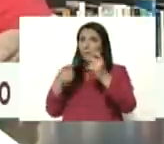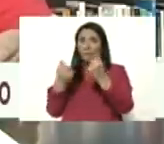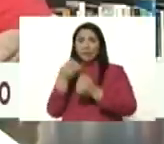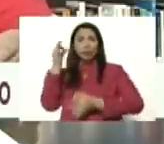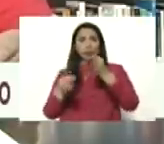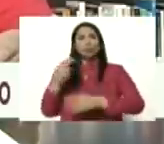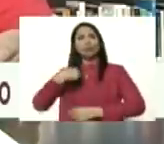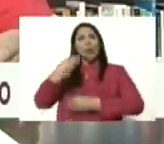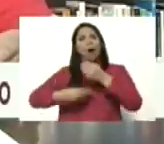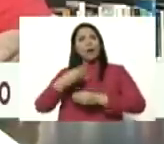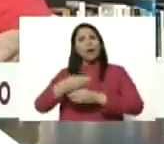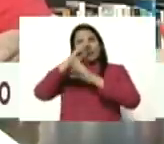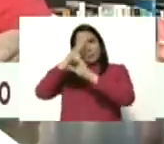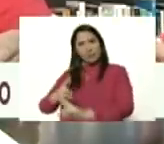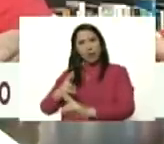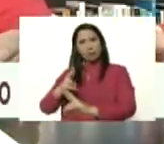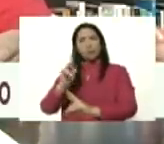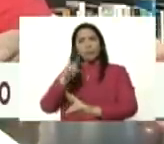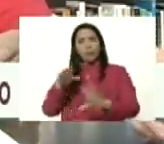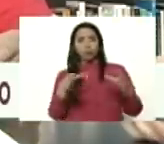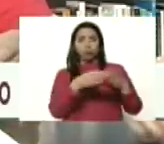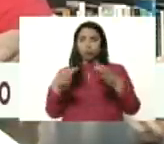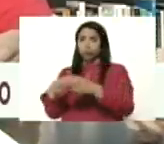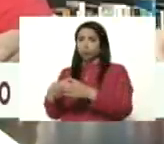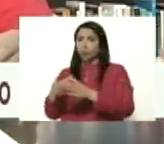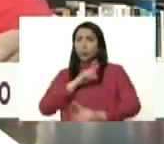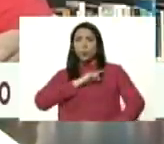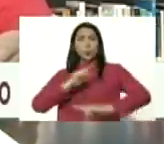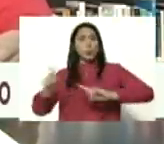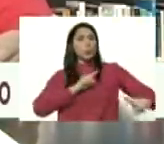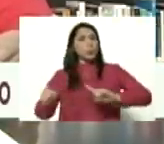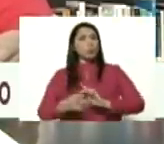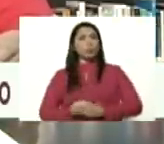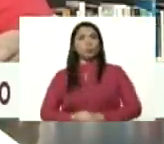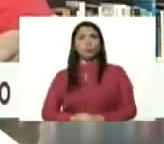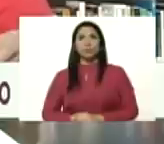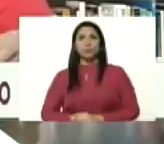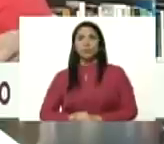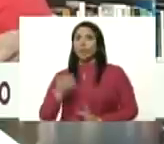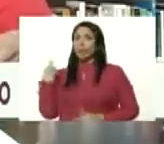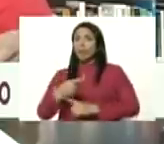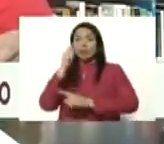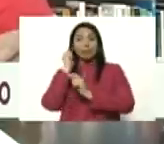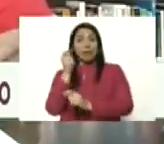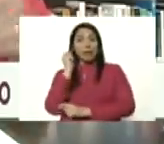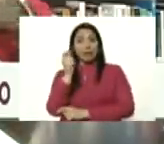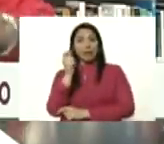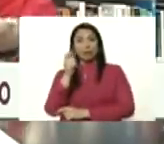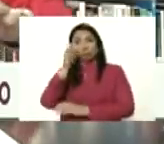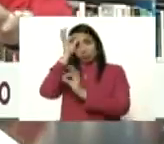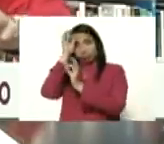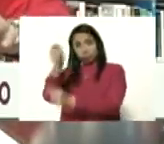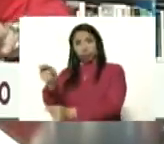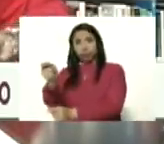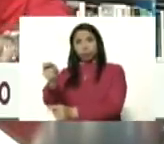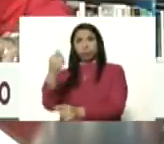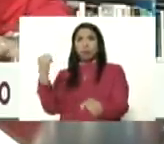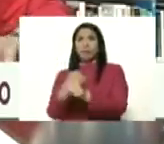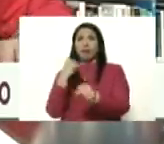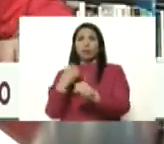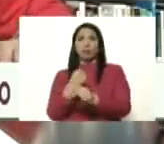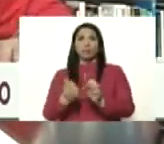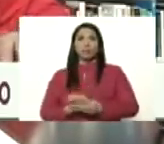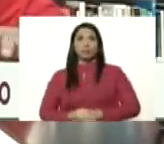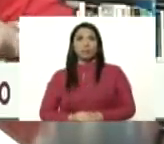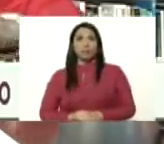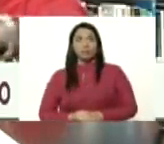respetar a través de los organismos conducentes y correspondientes. Es una tarea especial que le doy a la clase obrera.